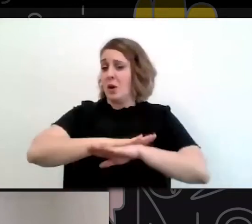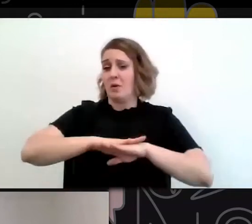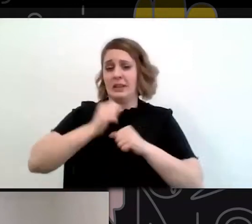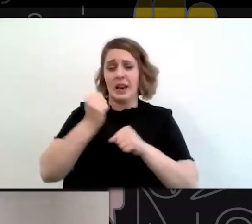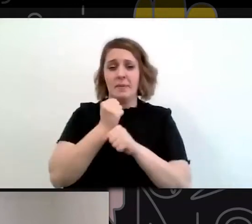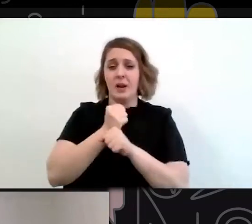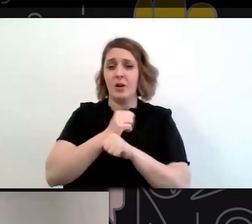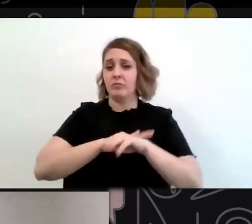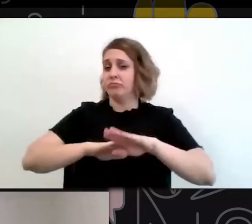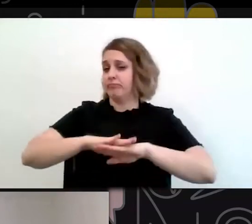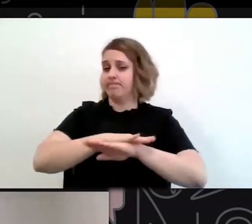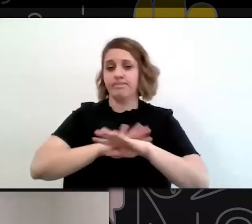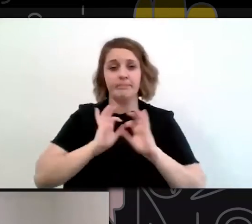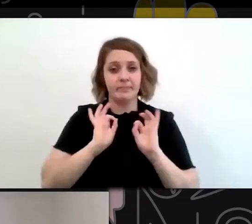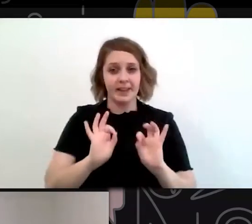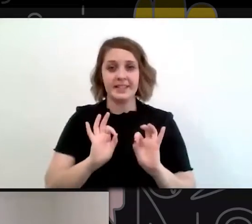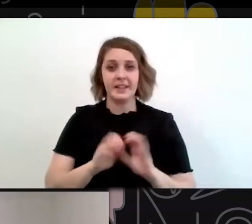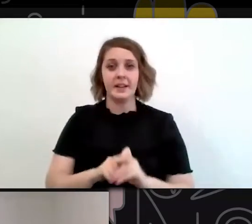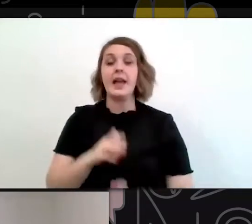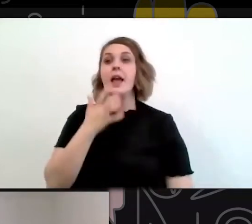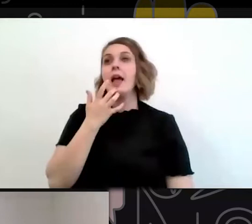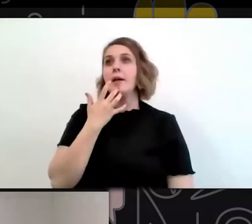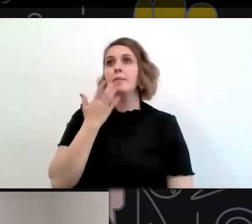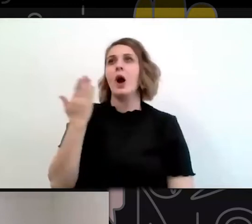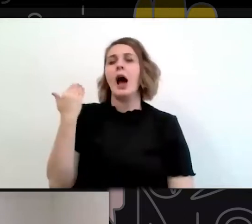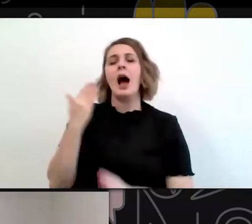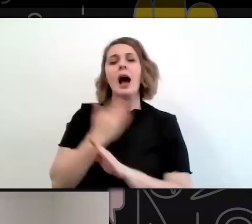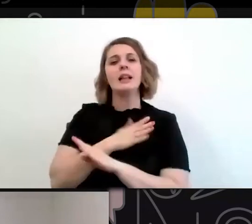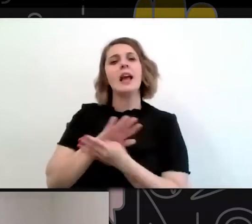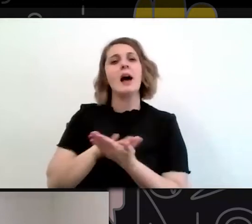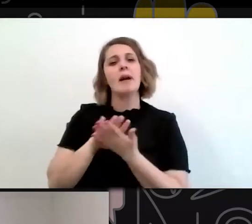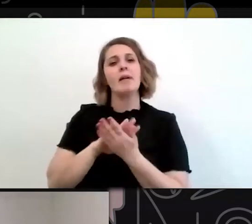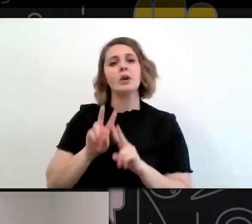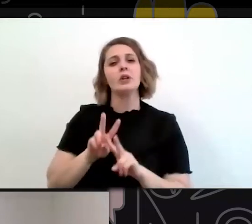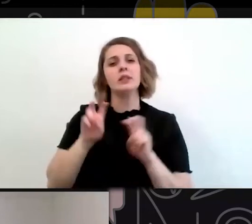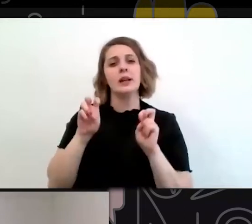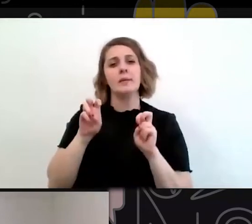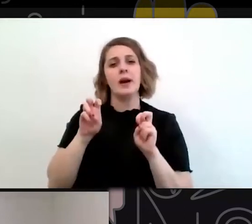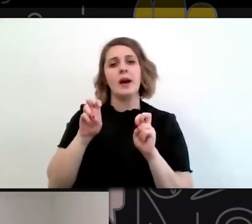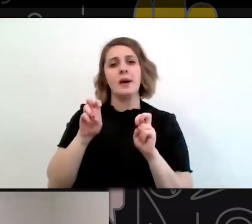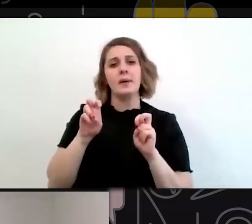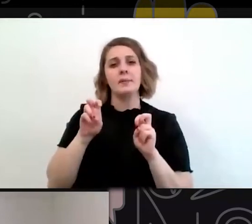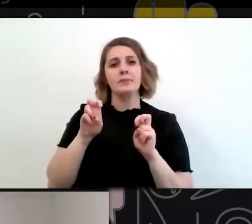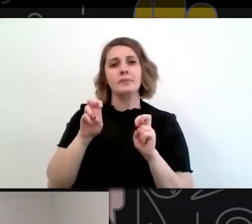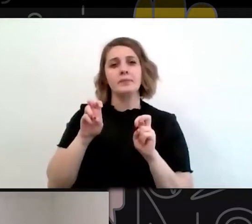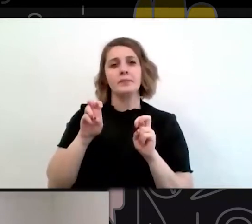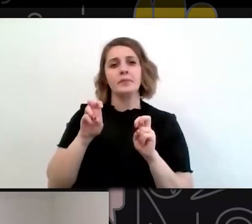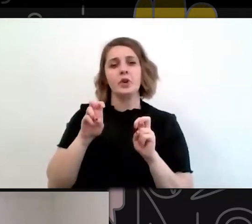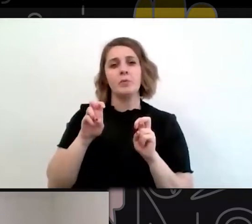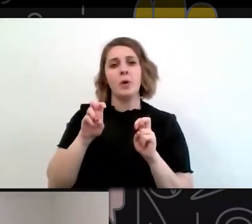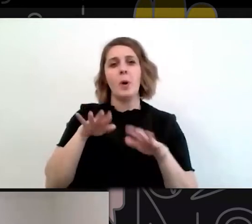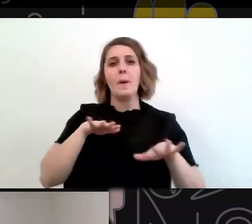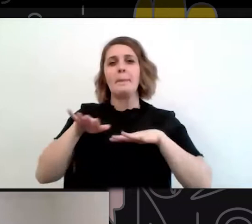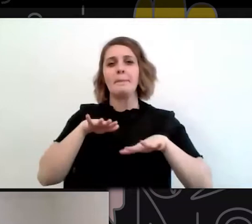trabajo, desde luego. Y, por ejemplo, antes mencionábamos el tema de la palanca como paciente